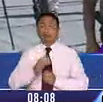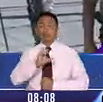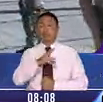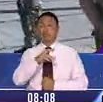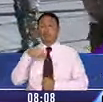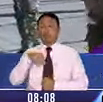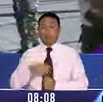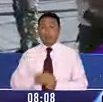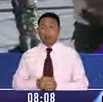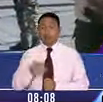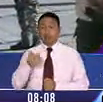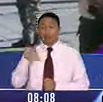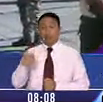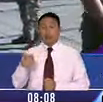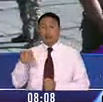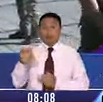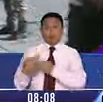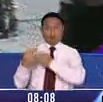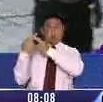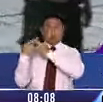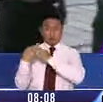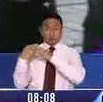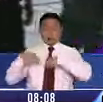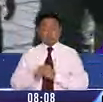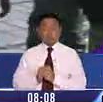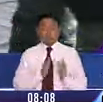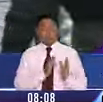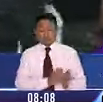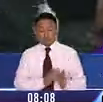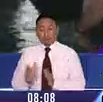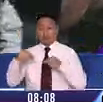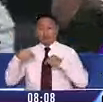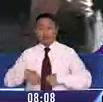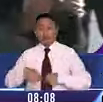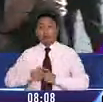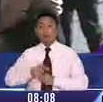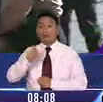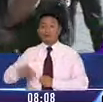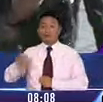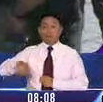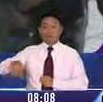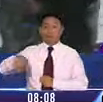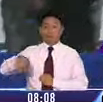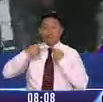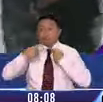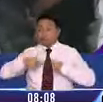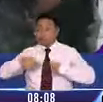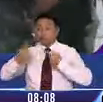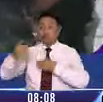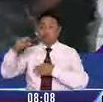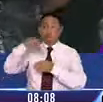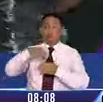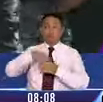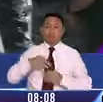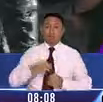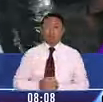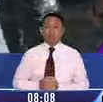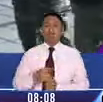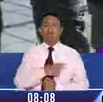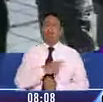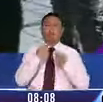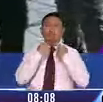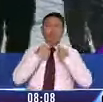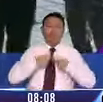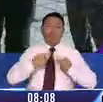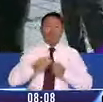para quien es el encargado precisamente de llamar a las elecciones. Este anuncio al Consejo